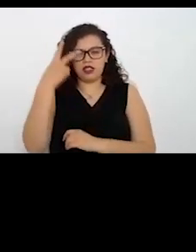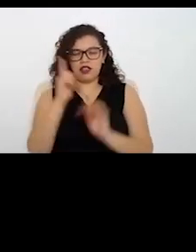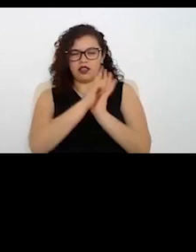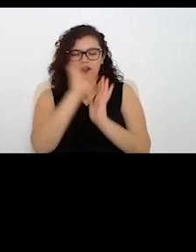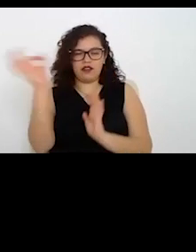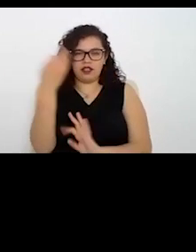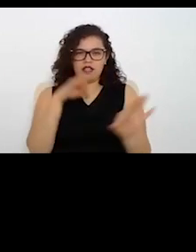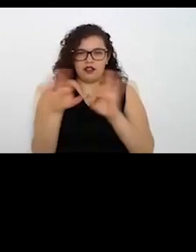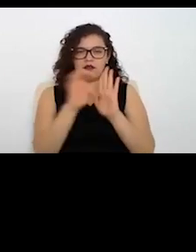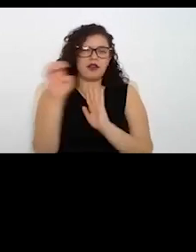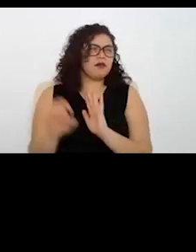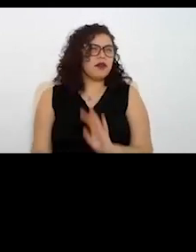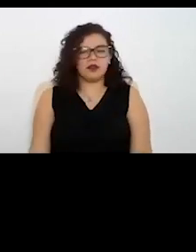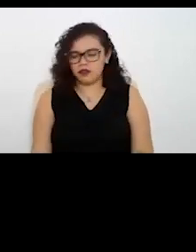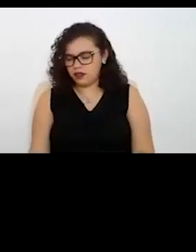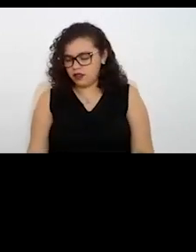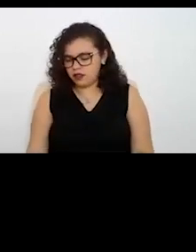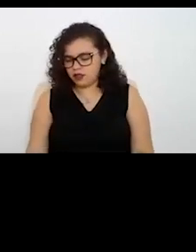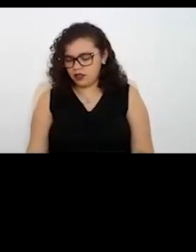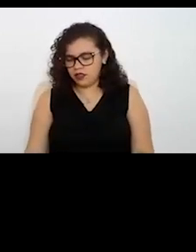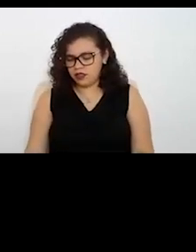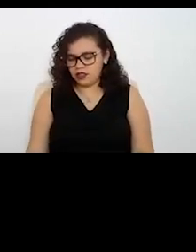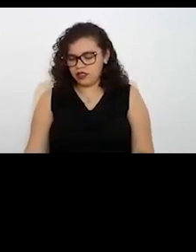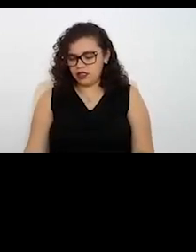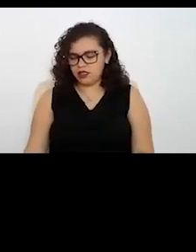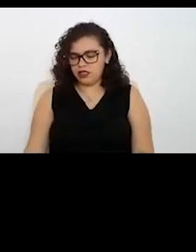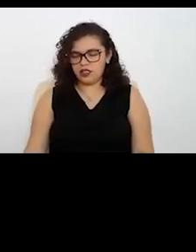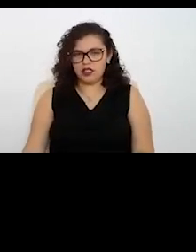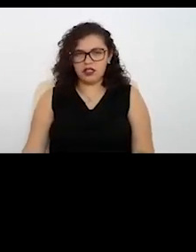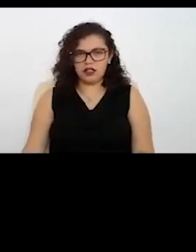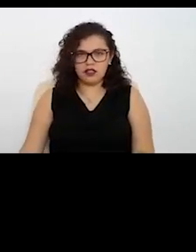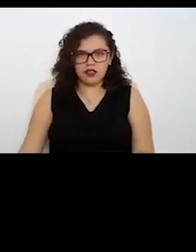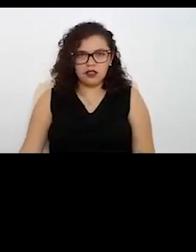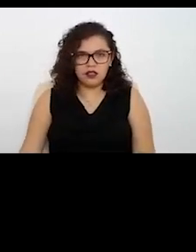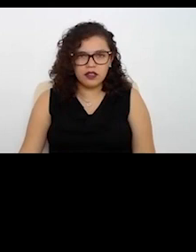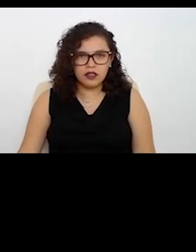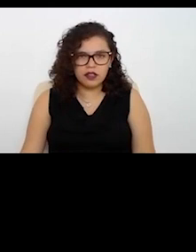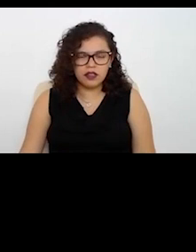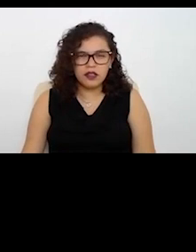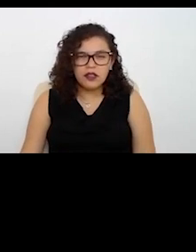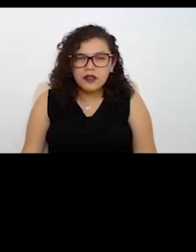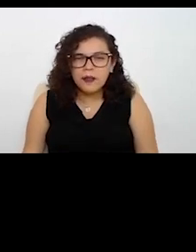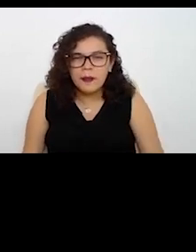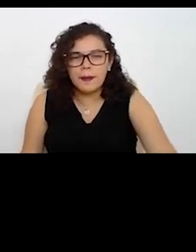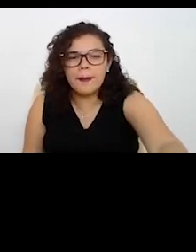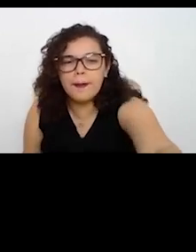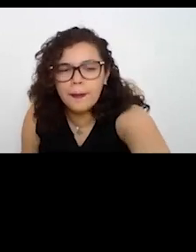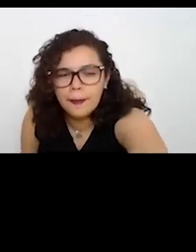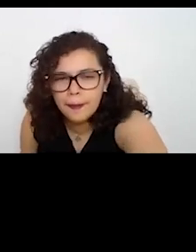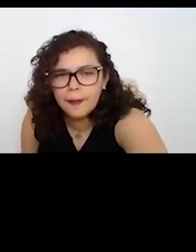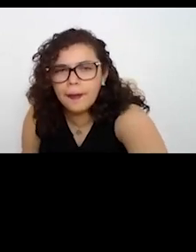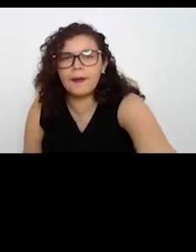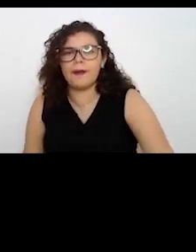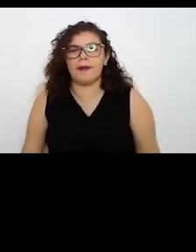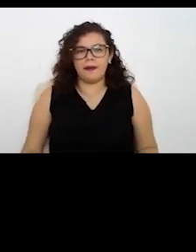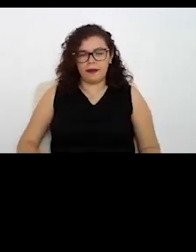por ejemplo, hacer ejercicio del voto, participar en actividades